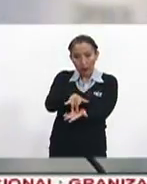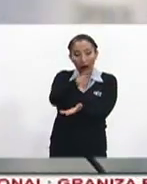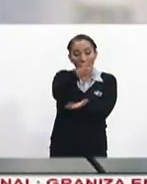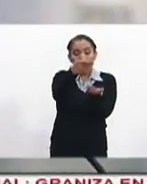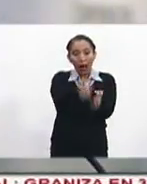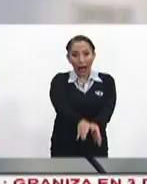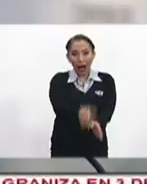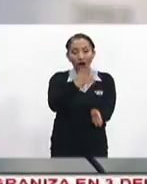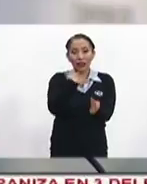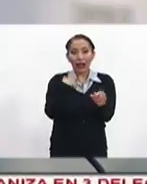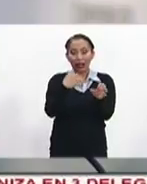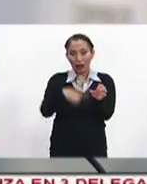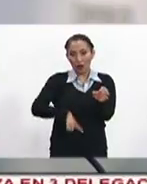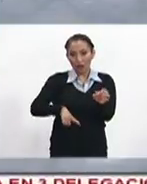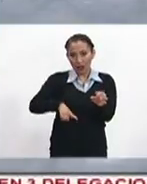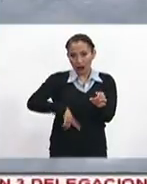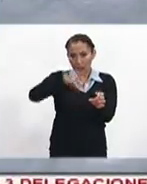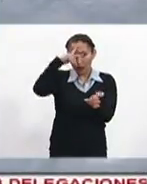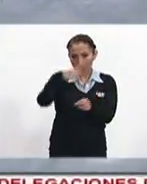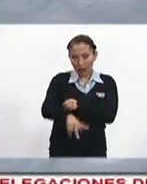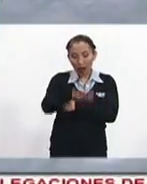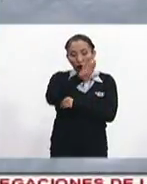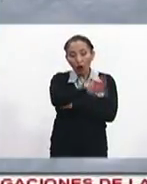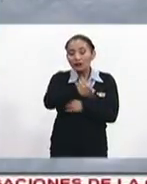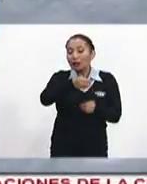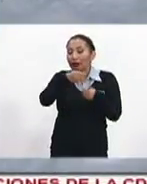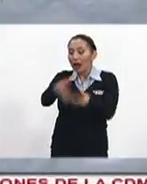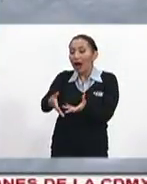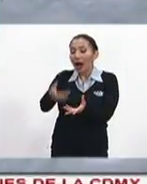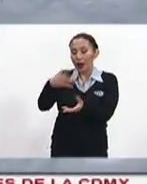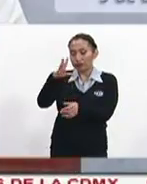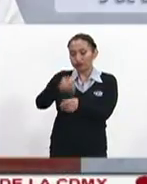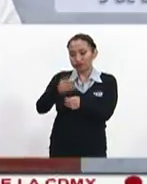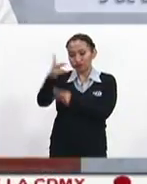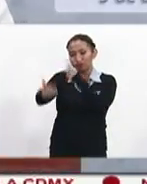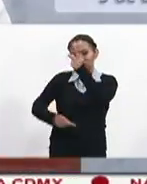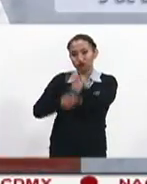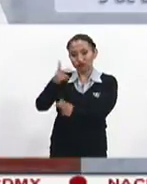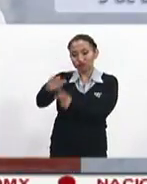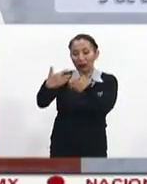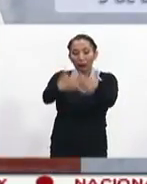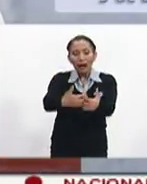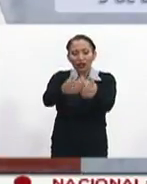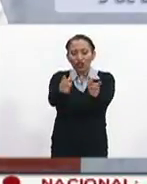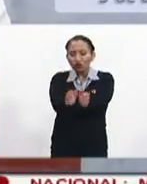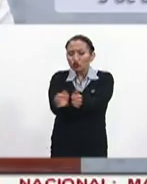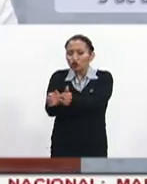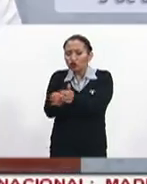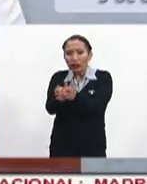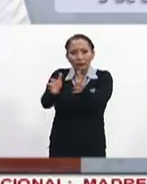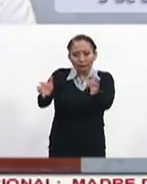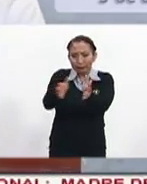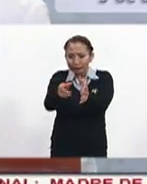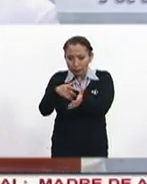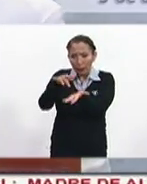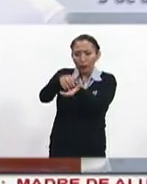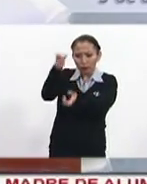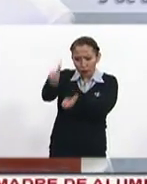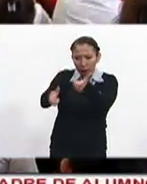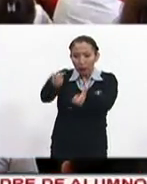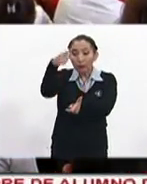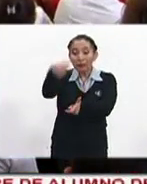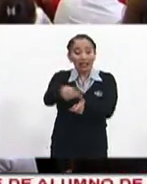decir, la Banca del Estado mexicano, se brindará acceso al financiamiento a las pequeñas y medianas empresas y